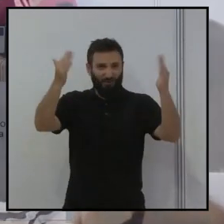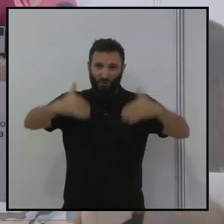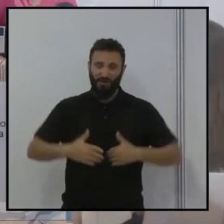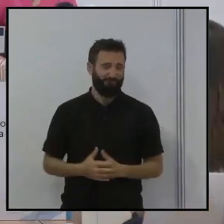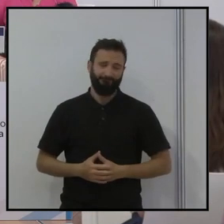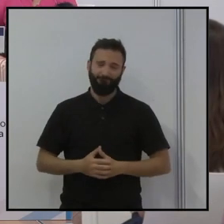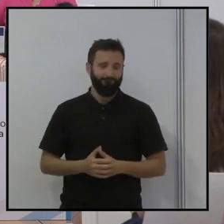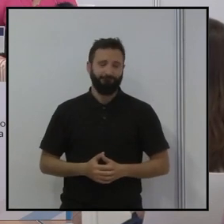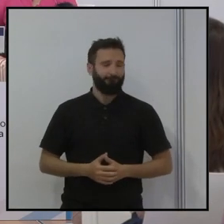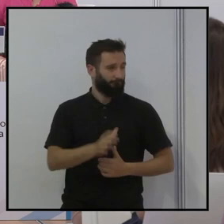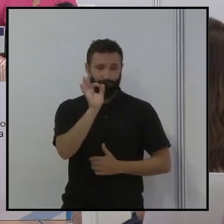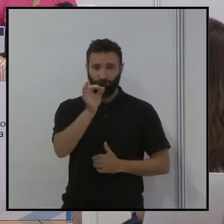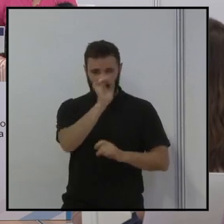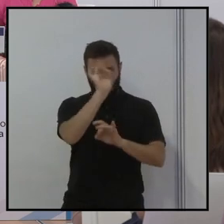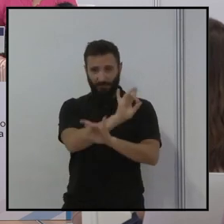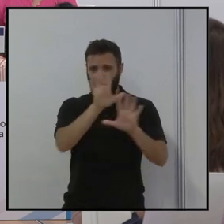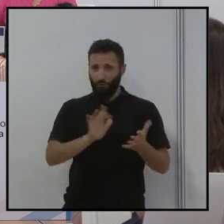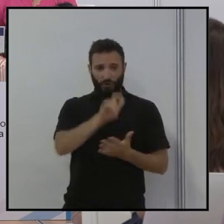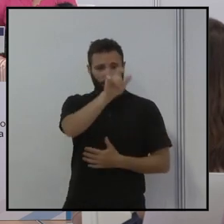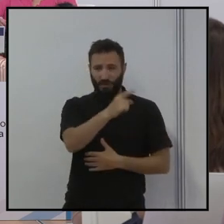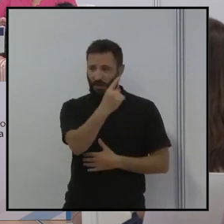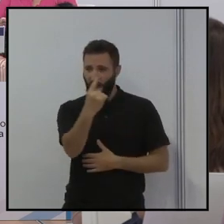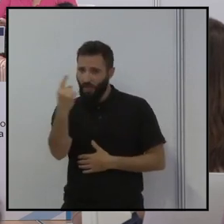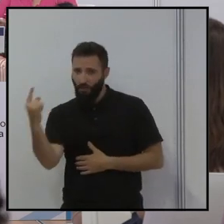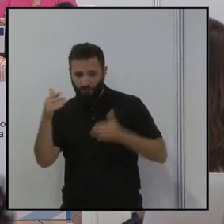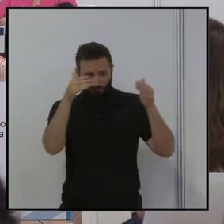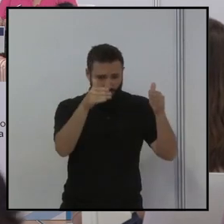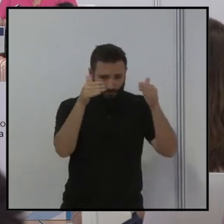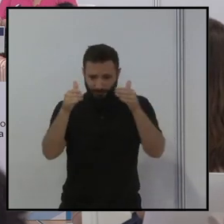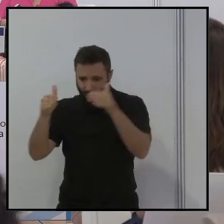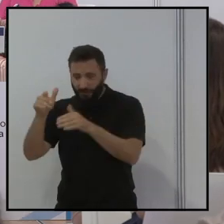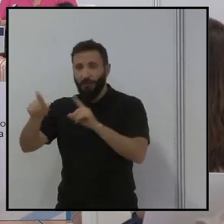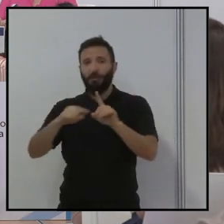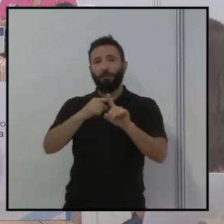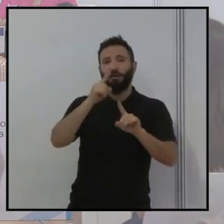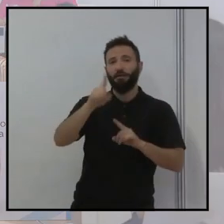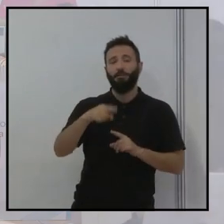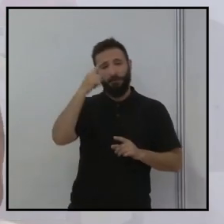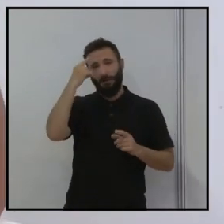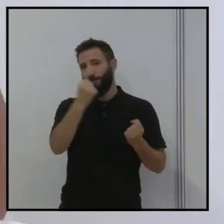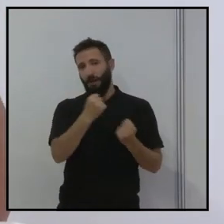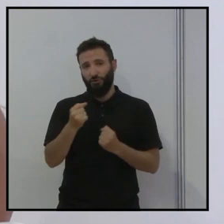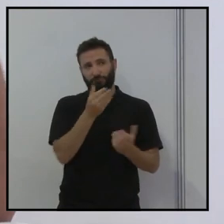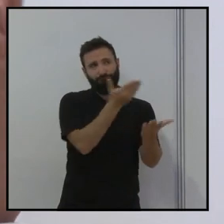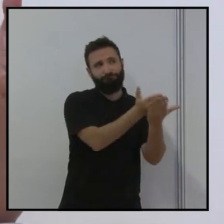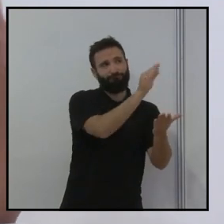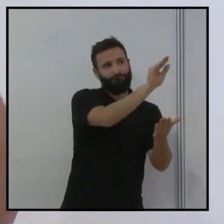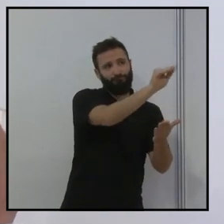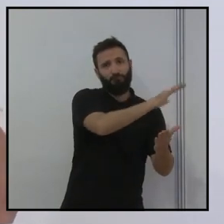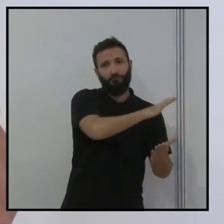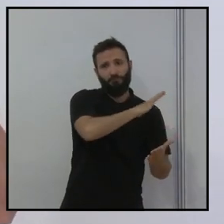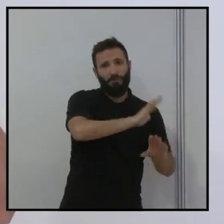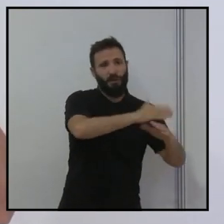No, está claro que hay que adaptarse al caso individual y, lógicamente, en la medida de lo posible, pues recurrir a expertos, a profesionales de salud mental, que ya